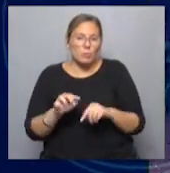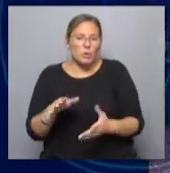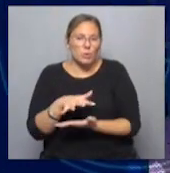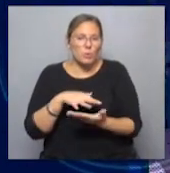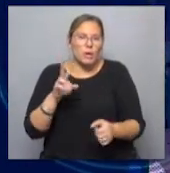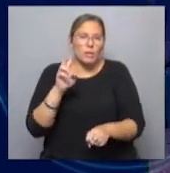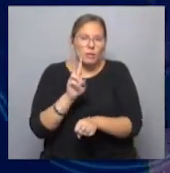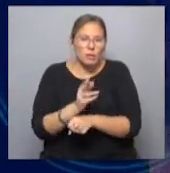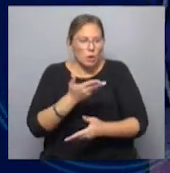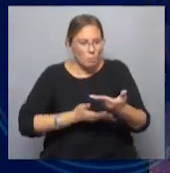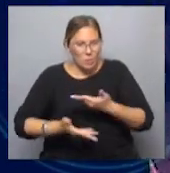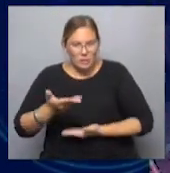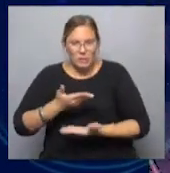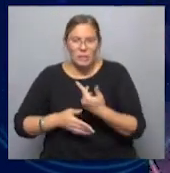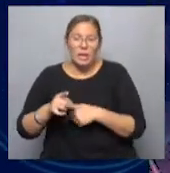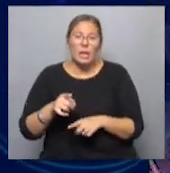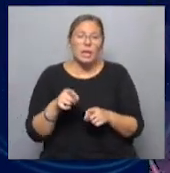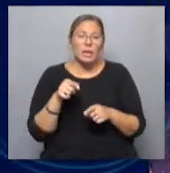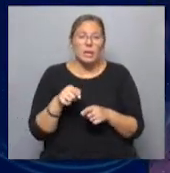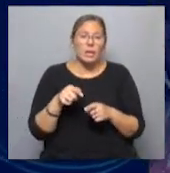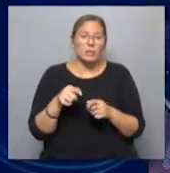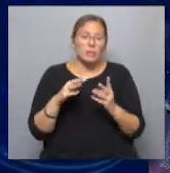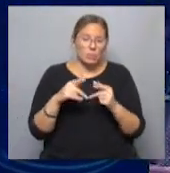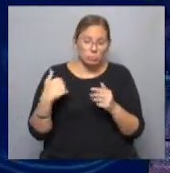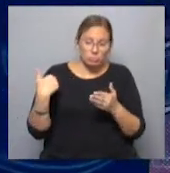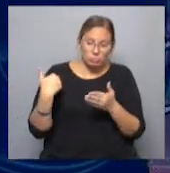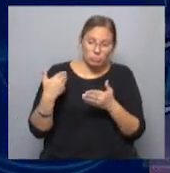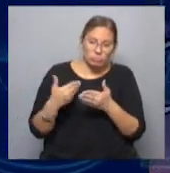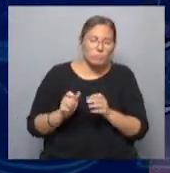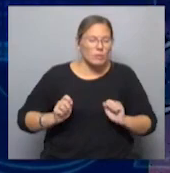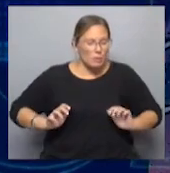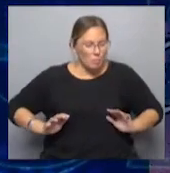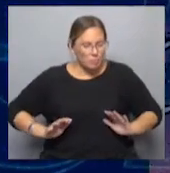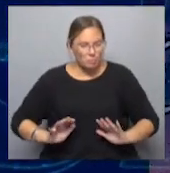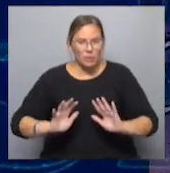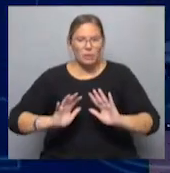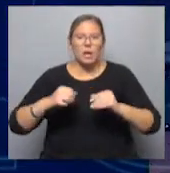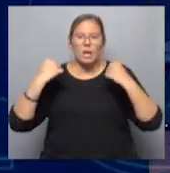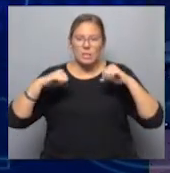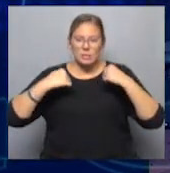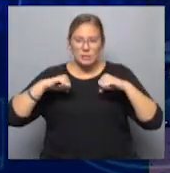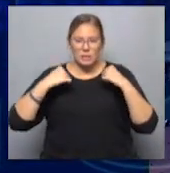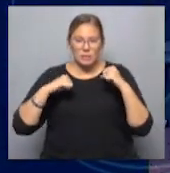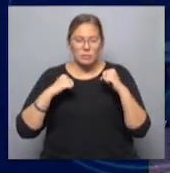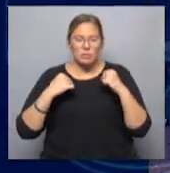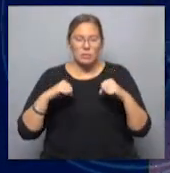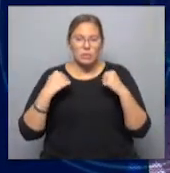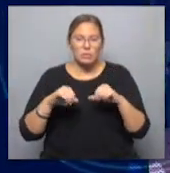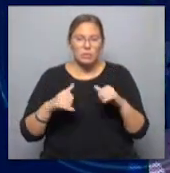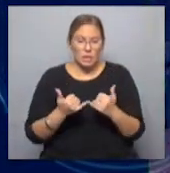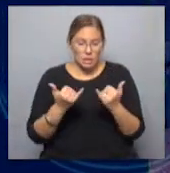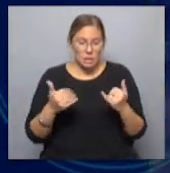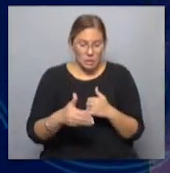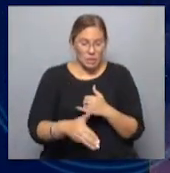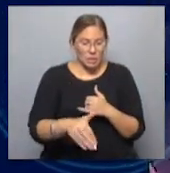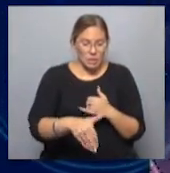visitarlos y compartir. Y bueno, y todo este ciclo de preparaciones que tienen que ver con ensayo, nosotros ya ahora, estos días que